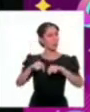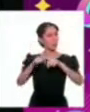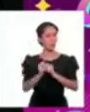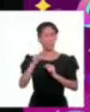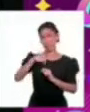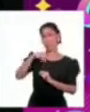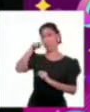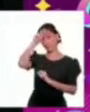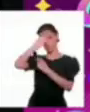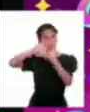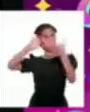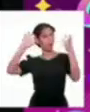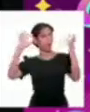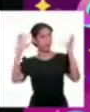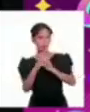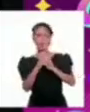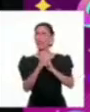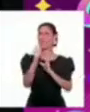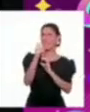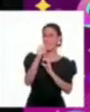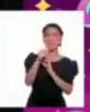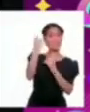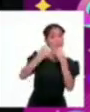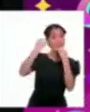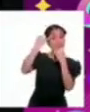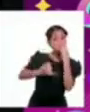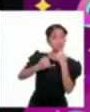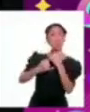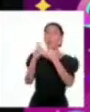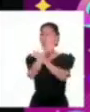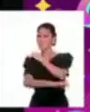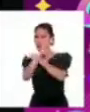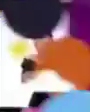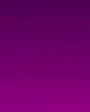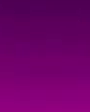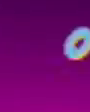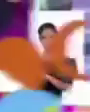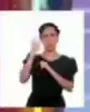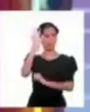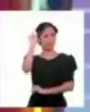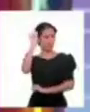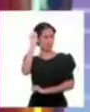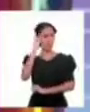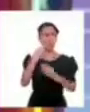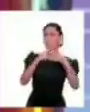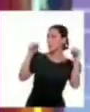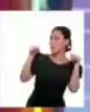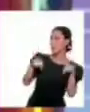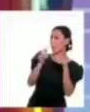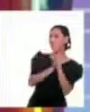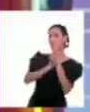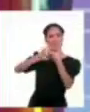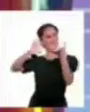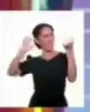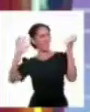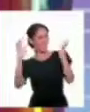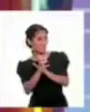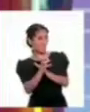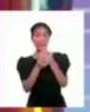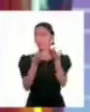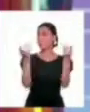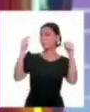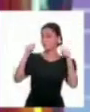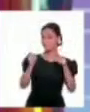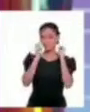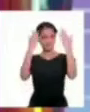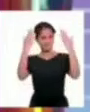el Perú se convirtió en el penúltimo país de Latinoamérica en entregarnos este derecho. Pero hoy los tiempos han cambiado.